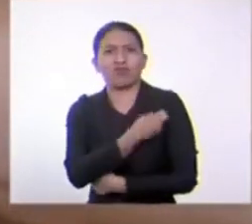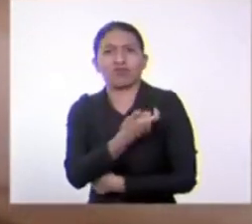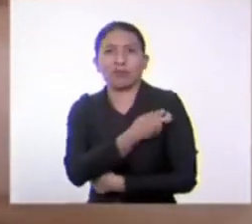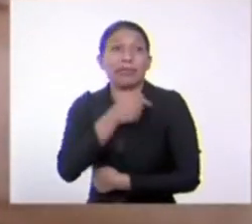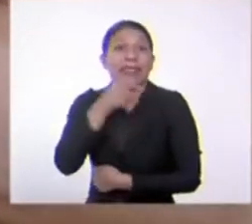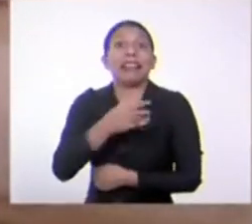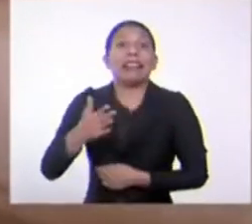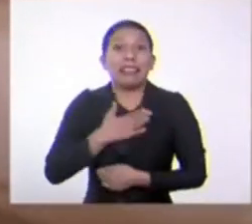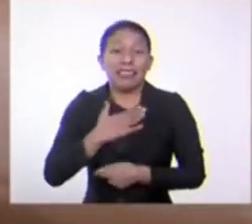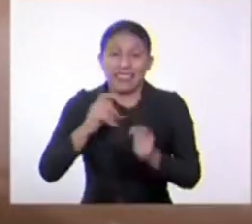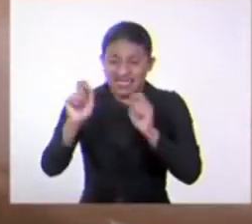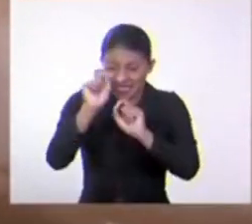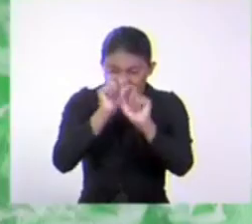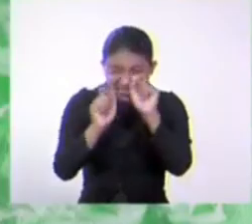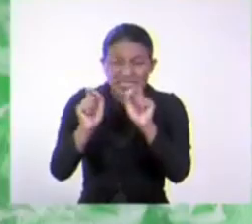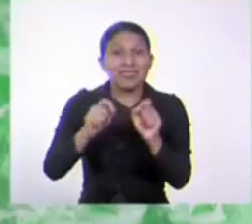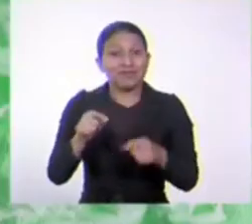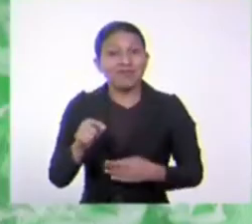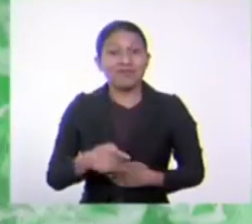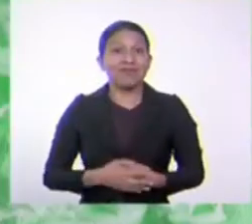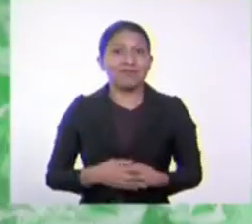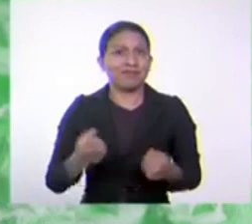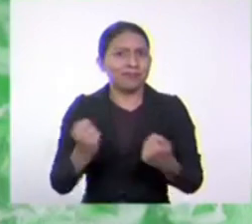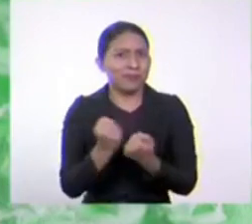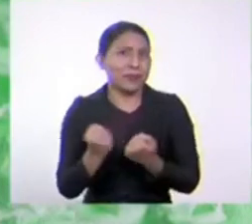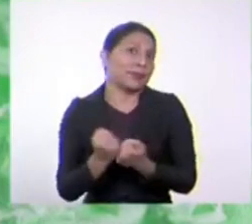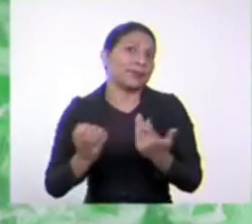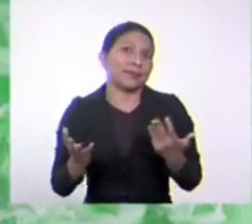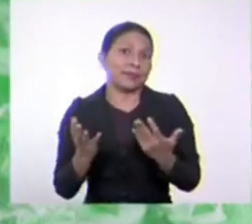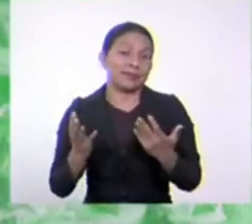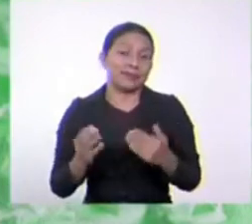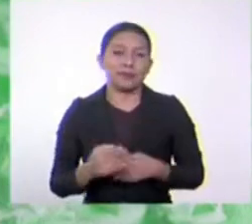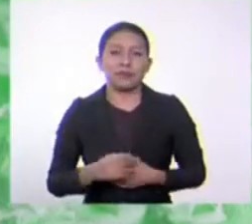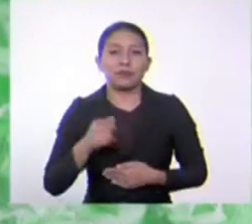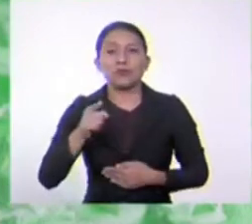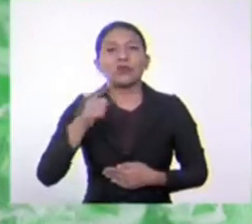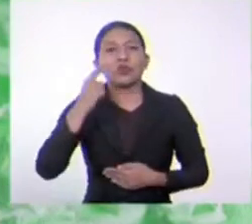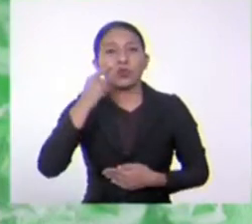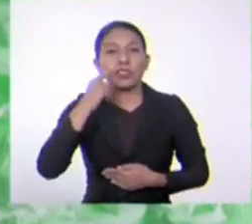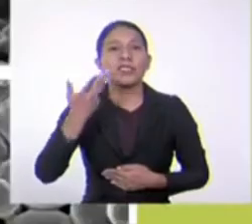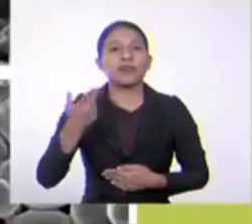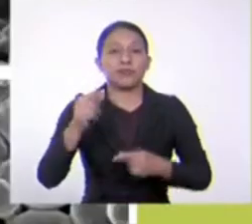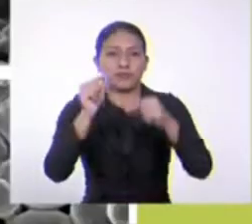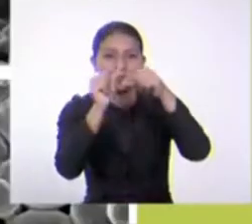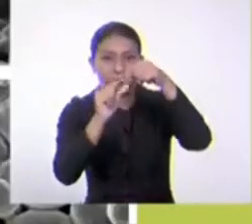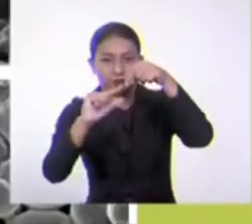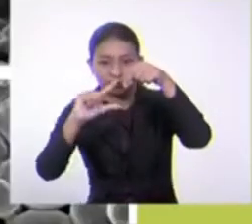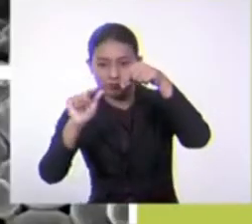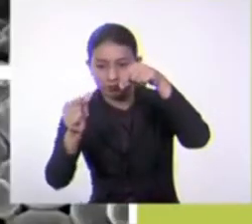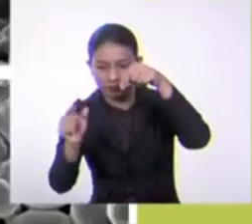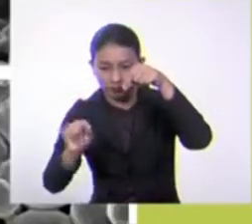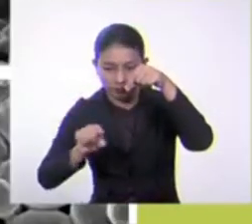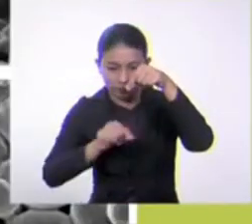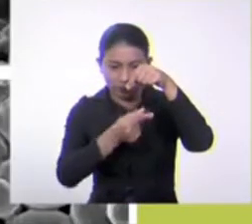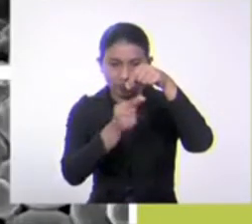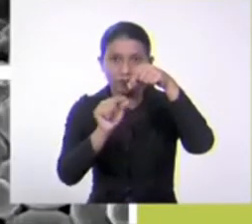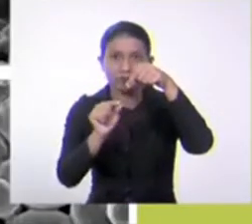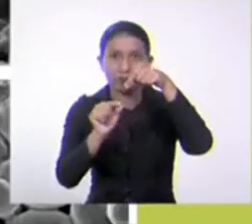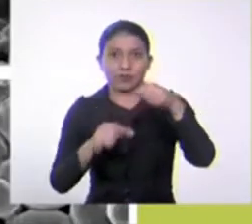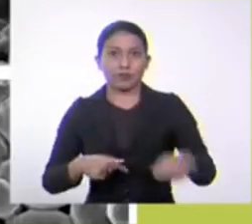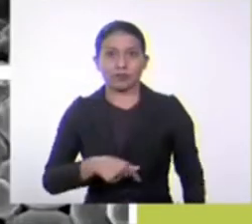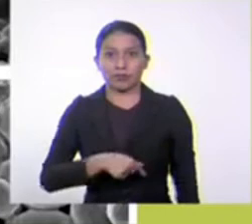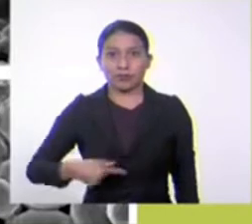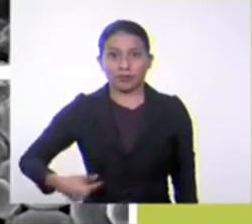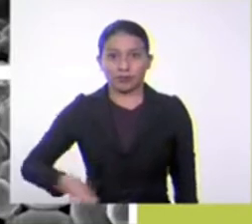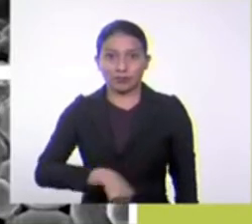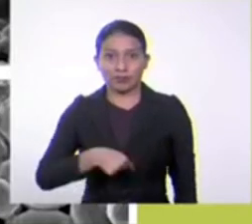bacterias Escherichia coli, que comúnmente pueden encontrarse en nuestros intestinos. Otras bacterias van más allá. Por